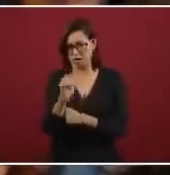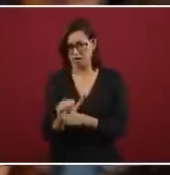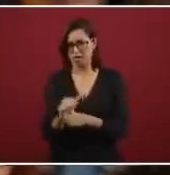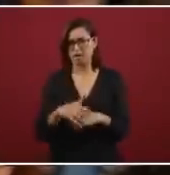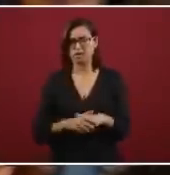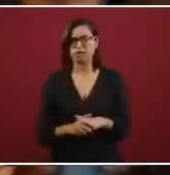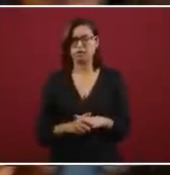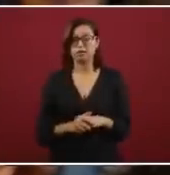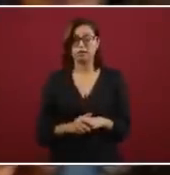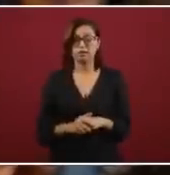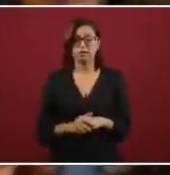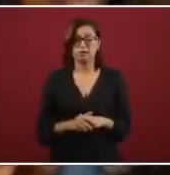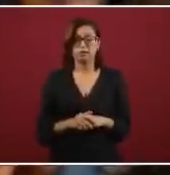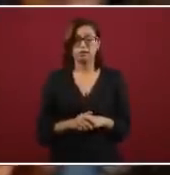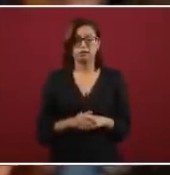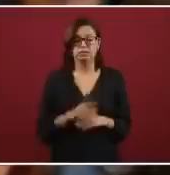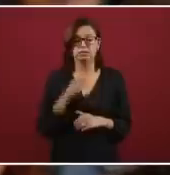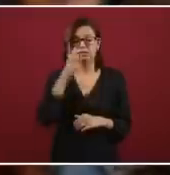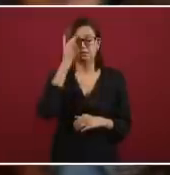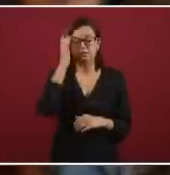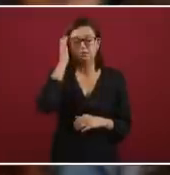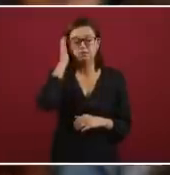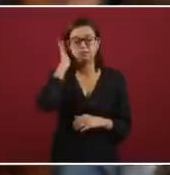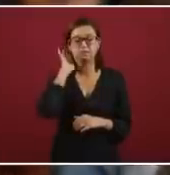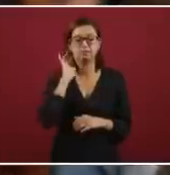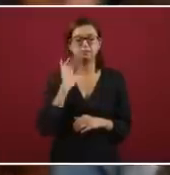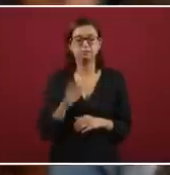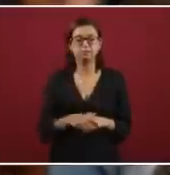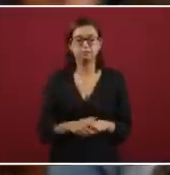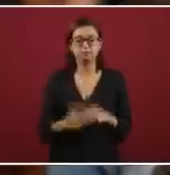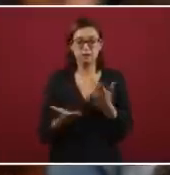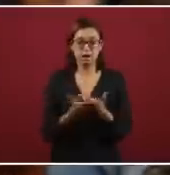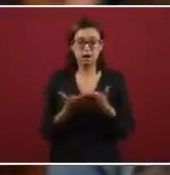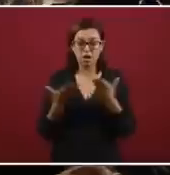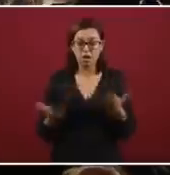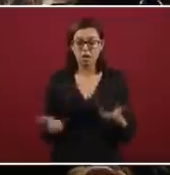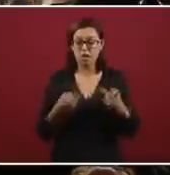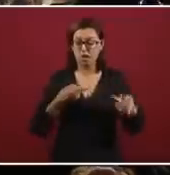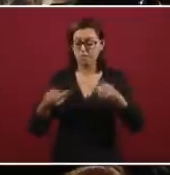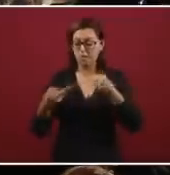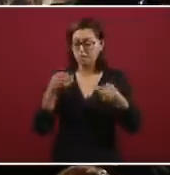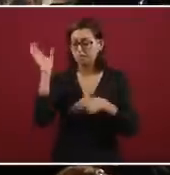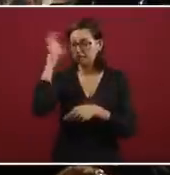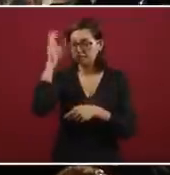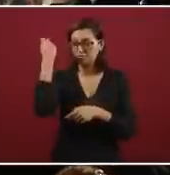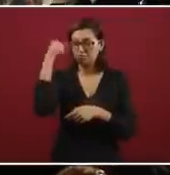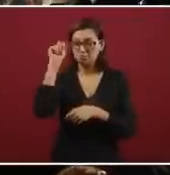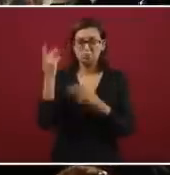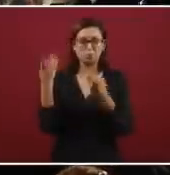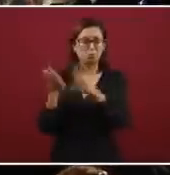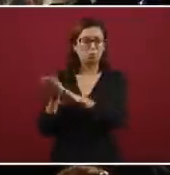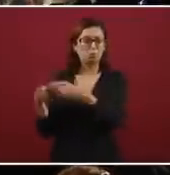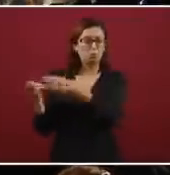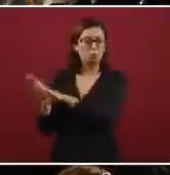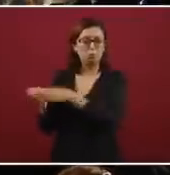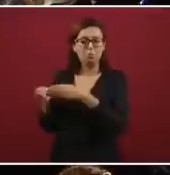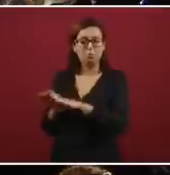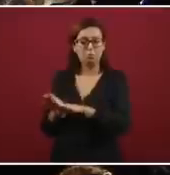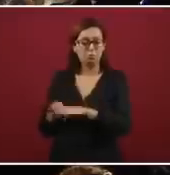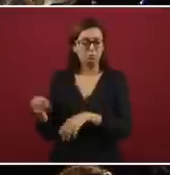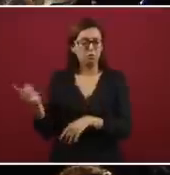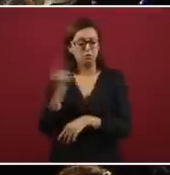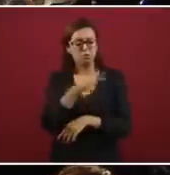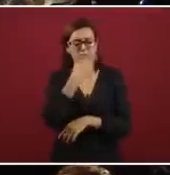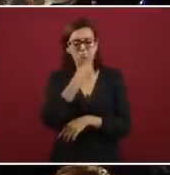hoy día se cortan planes para la ciencia y la tecnología. Dice Ruy Pérez Tamayo, ese eminente